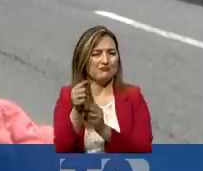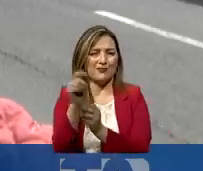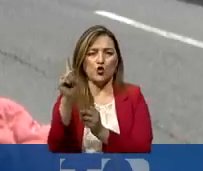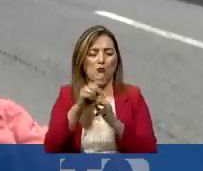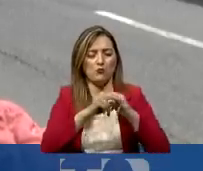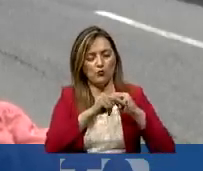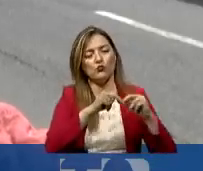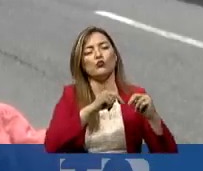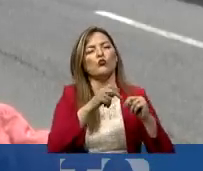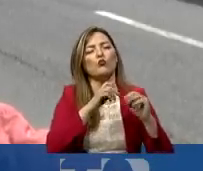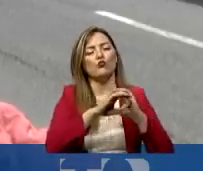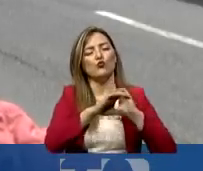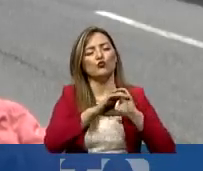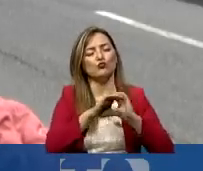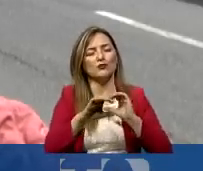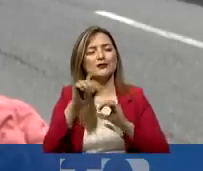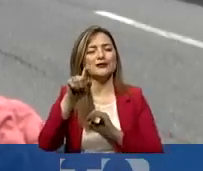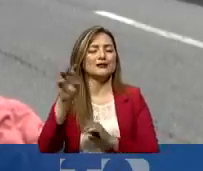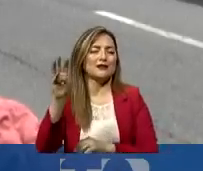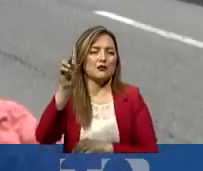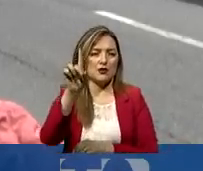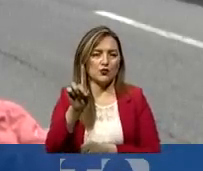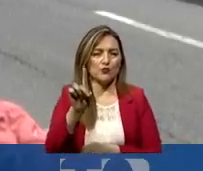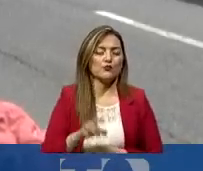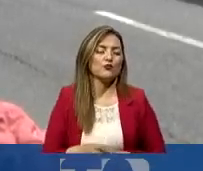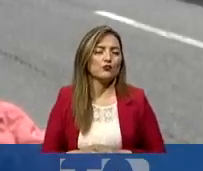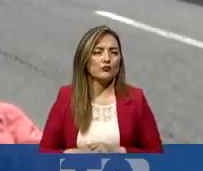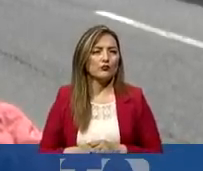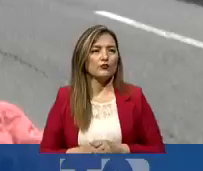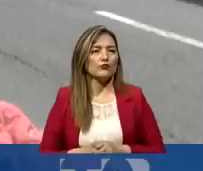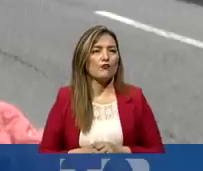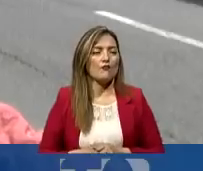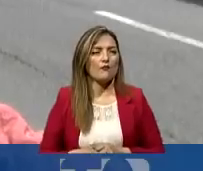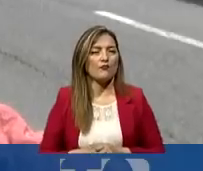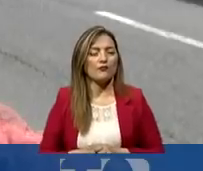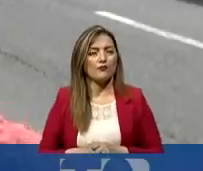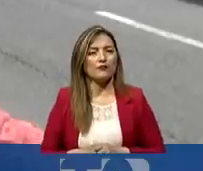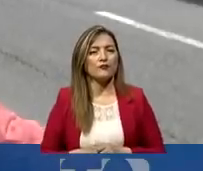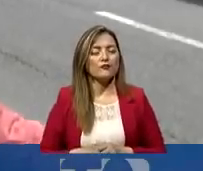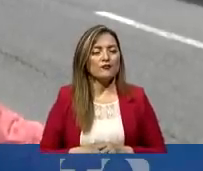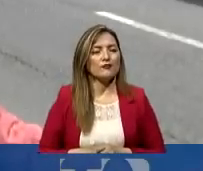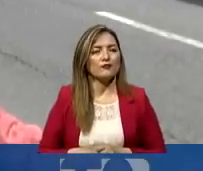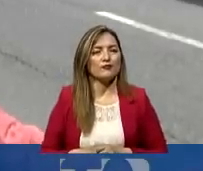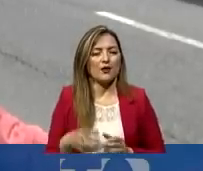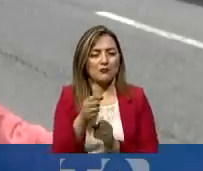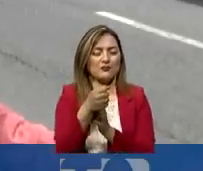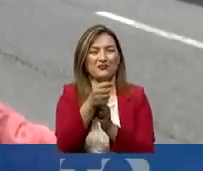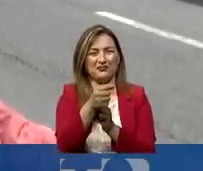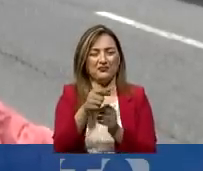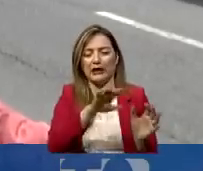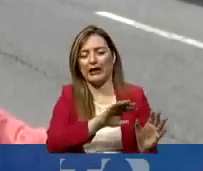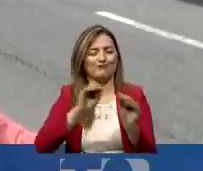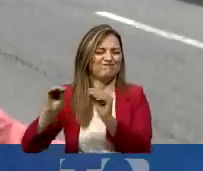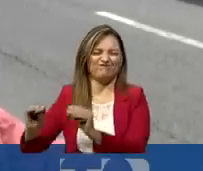alrededor de 61 unidades convencionales, pero disponemos de algo más si el caso fuera necesario. Retiraríamos ya de circulación